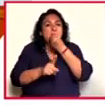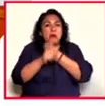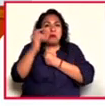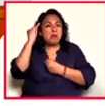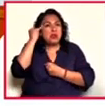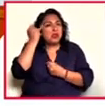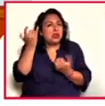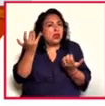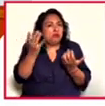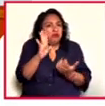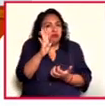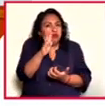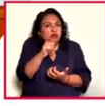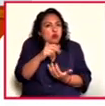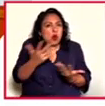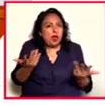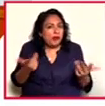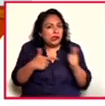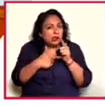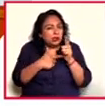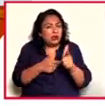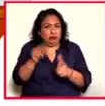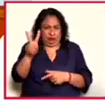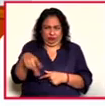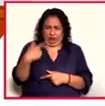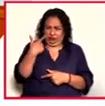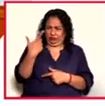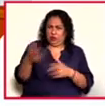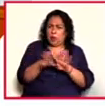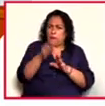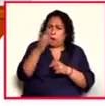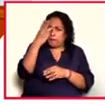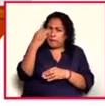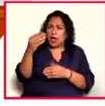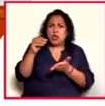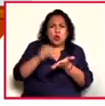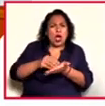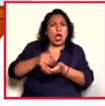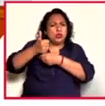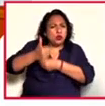indígenas. Es llamativo cómo los mayas siguen sufriendo